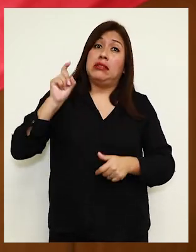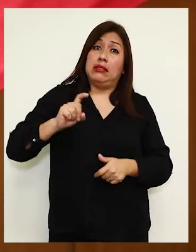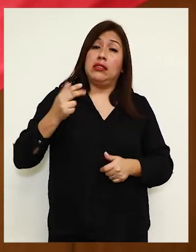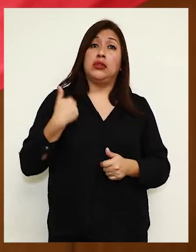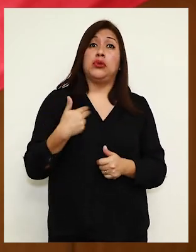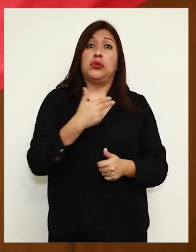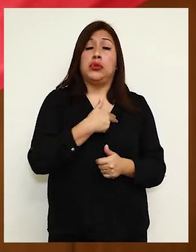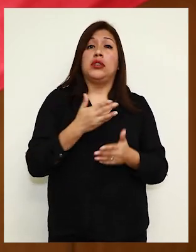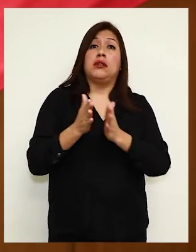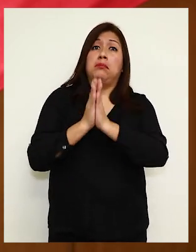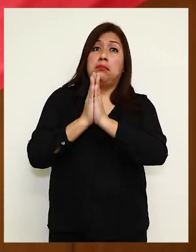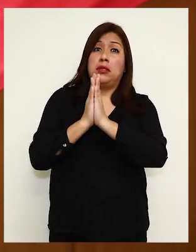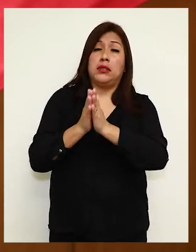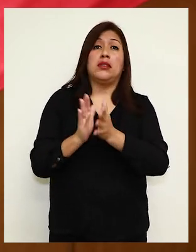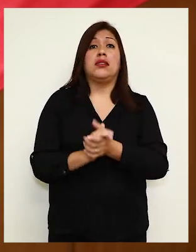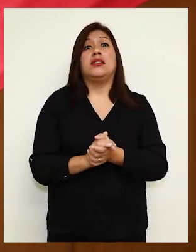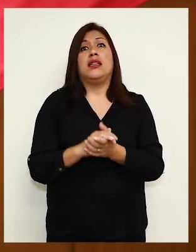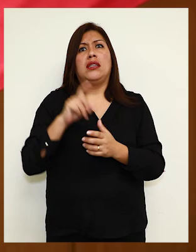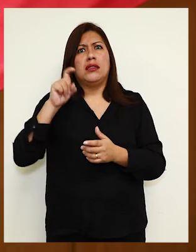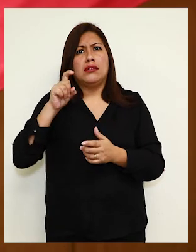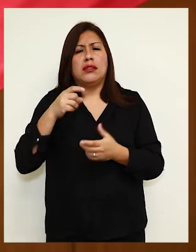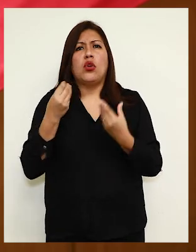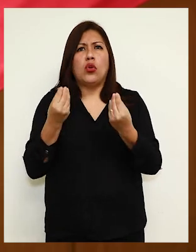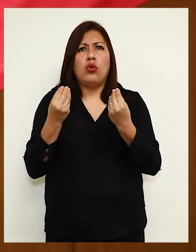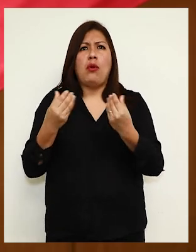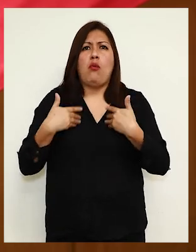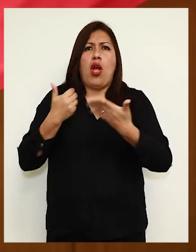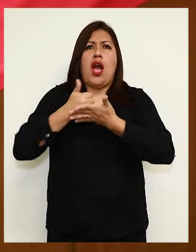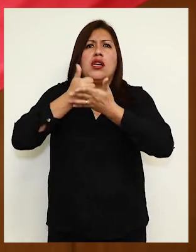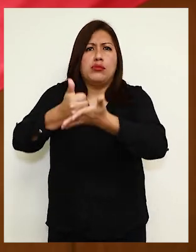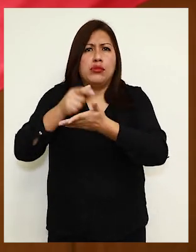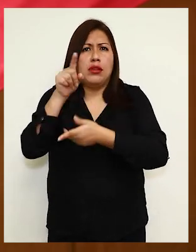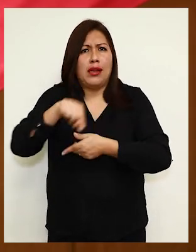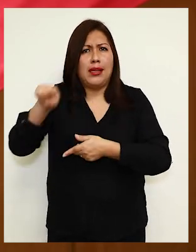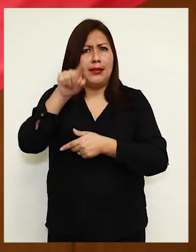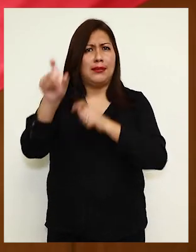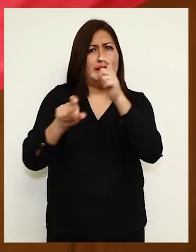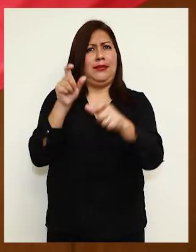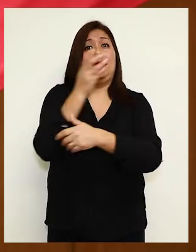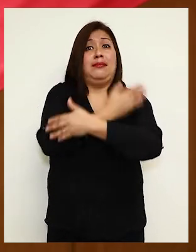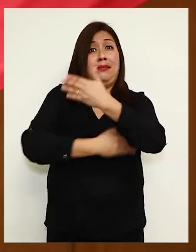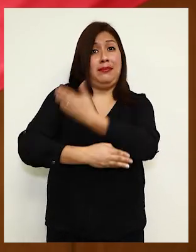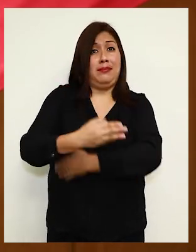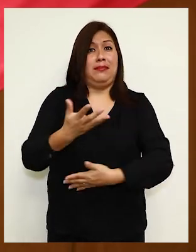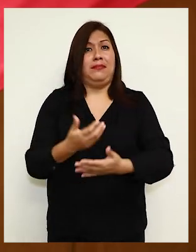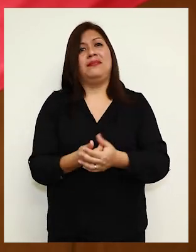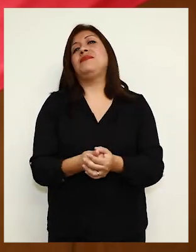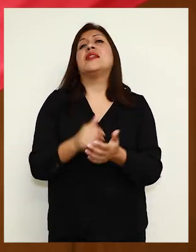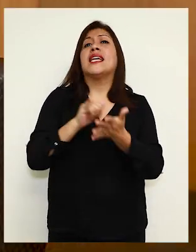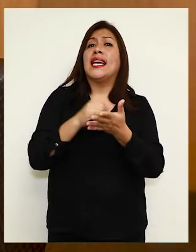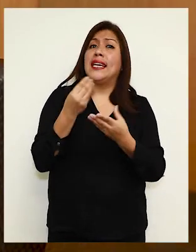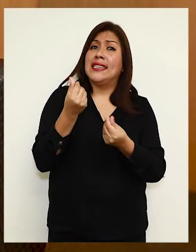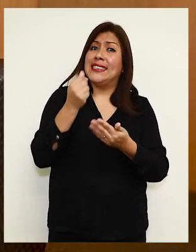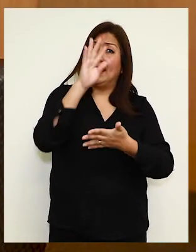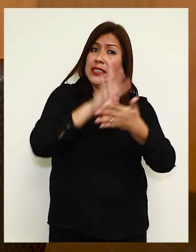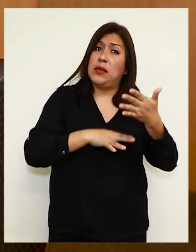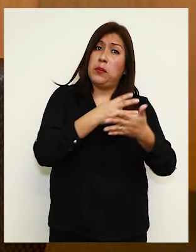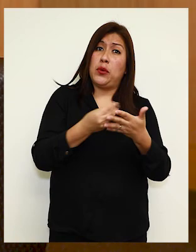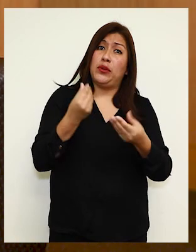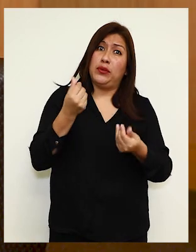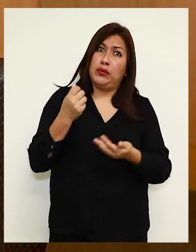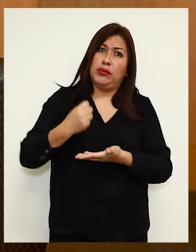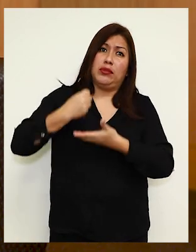de los derechos de las personas con discapacidad. Y ese presupuesto es mucho menos que ínfimo. Agradecemos